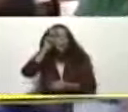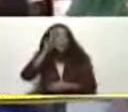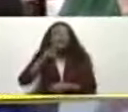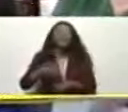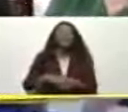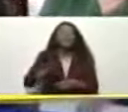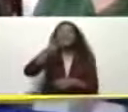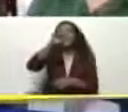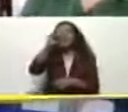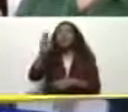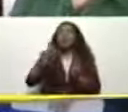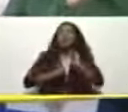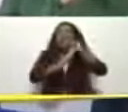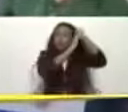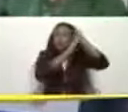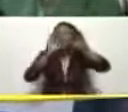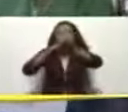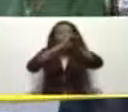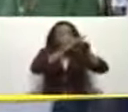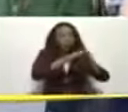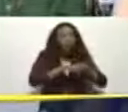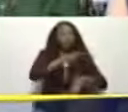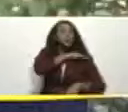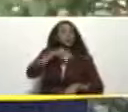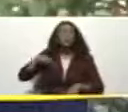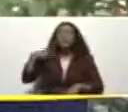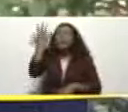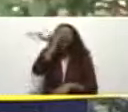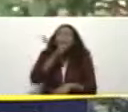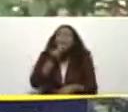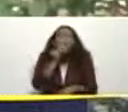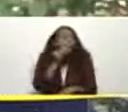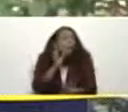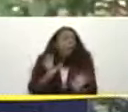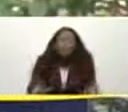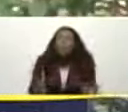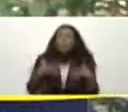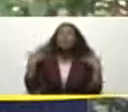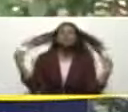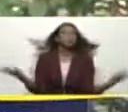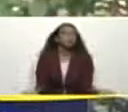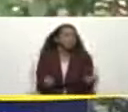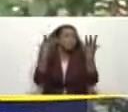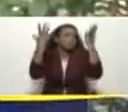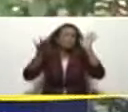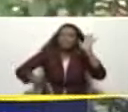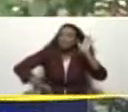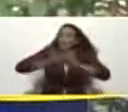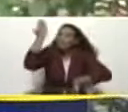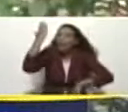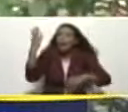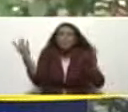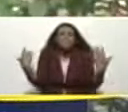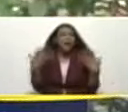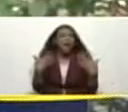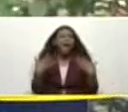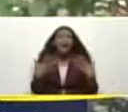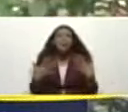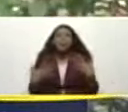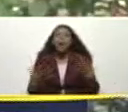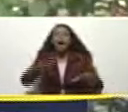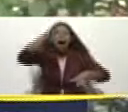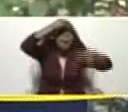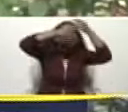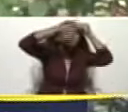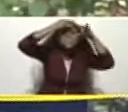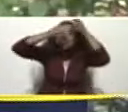Córdoba liderizando en su momento la convocatoria y nosotras, muy enamoradas de la ciencia, nos lanzamos, audaces, a